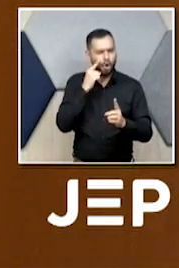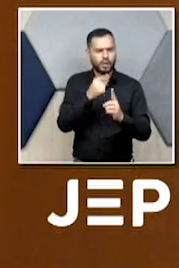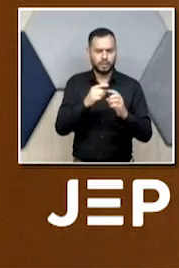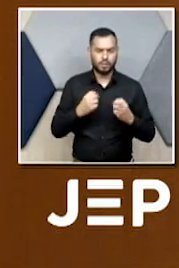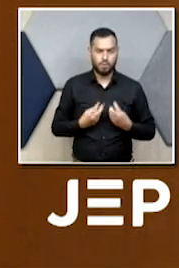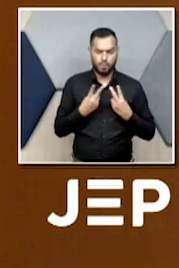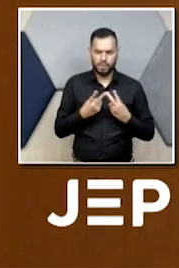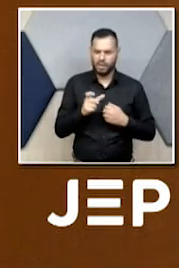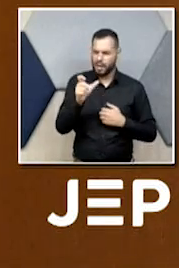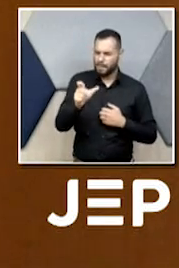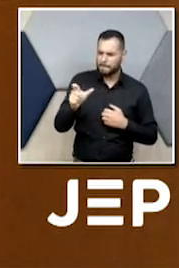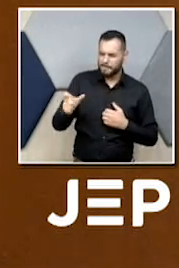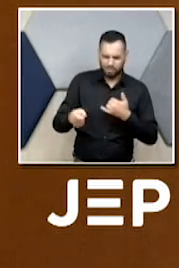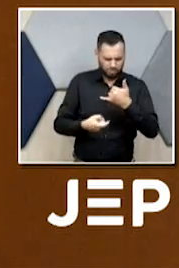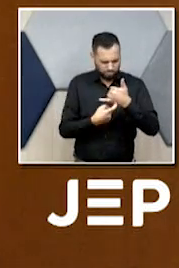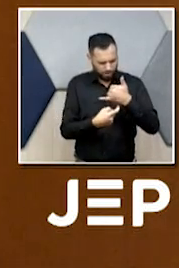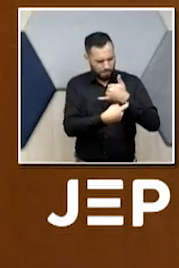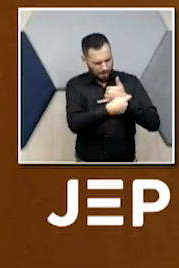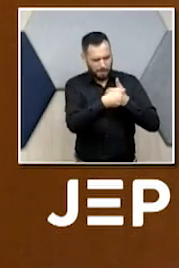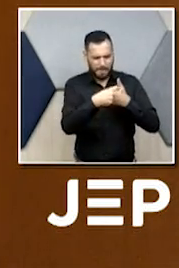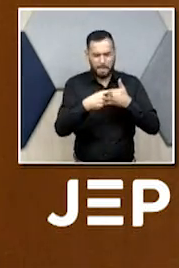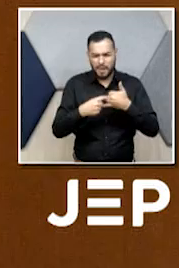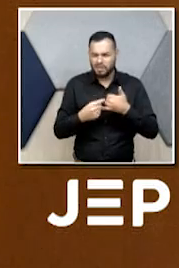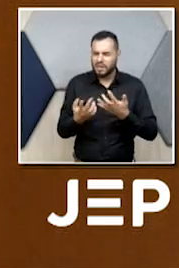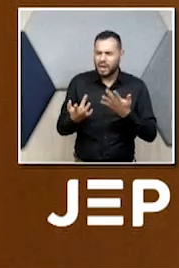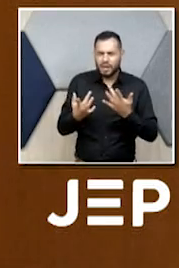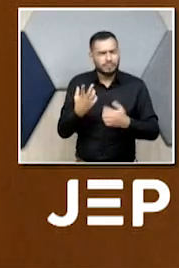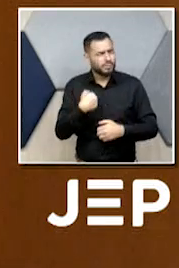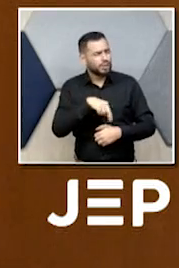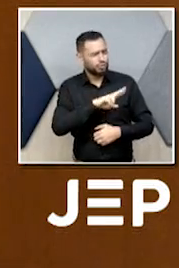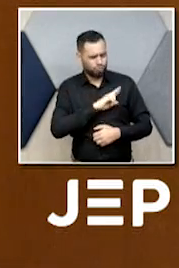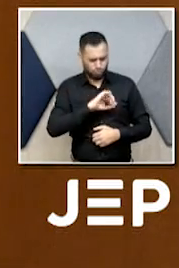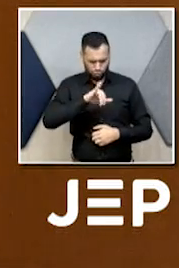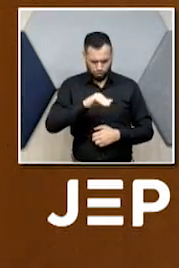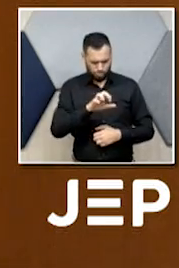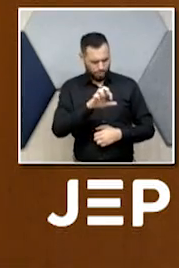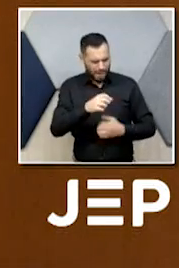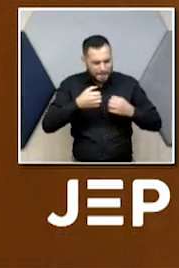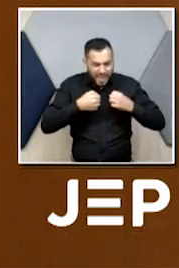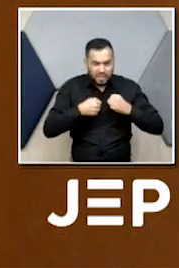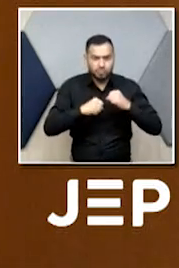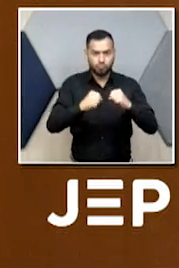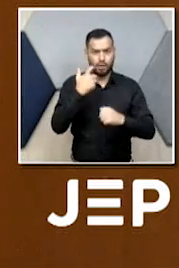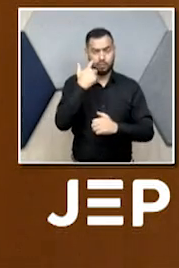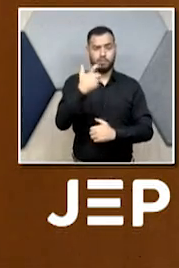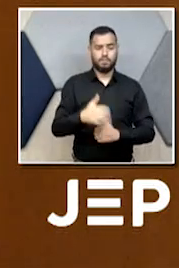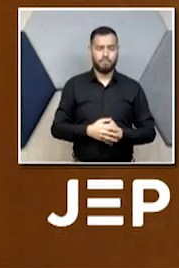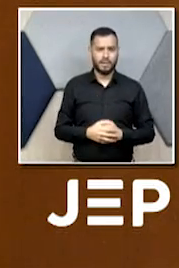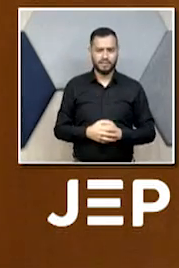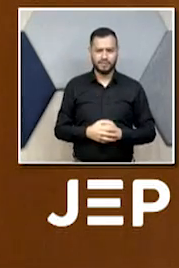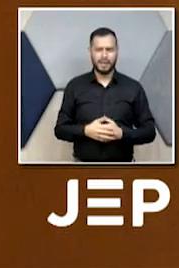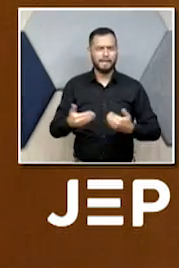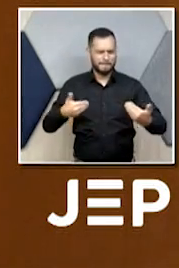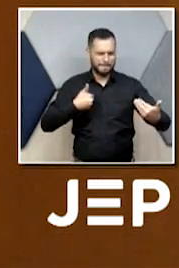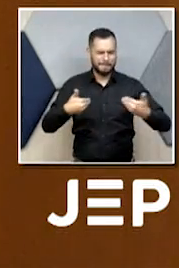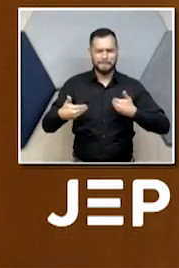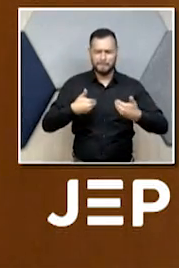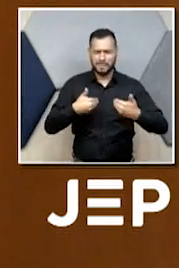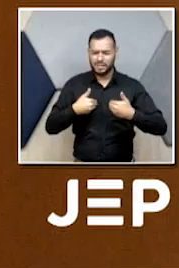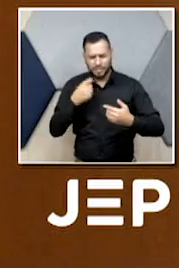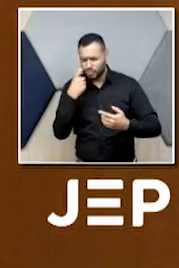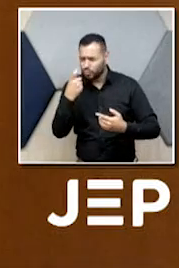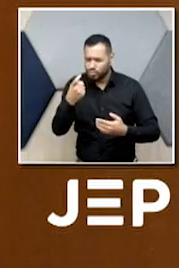los territorios y esperan de nosotros nuestro mayor esfuerzo, de las víctimas que buscan verdad, justicia